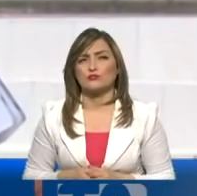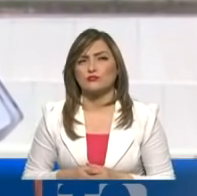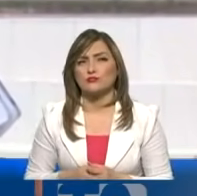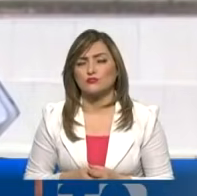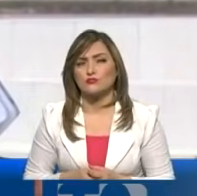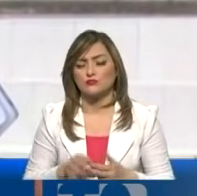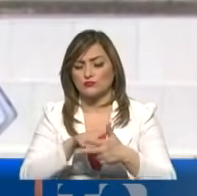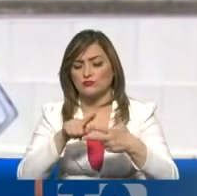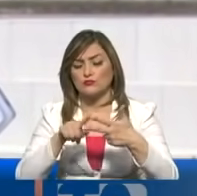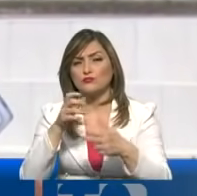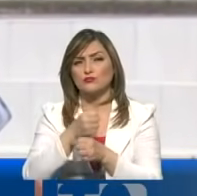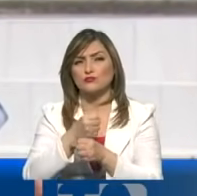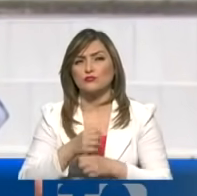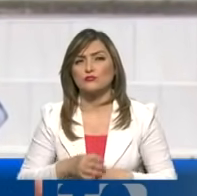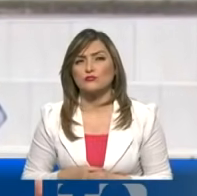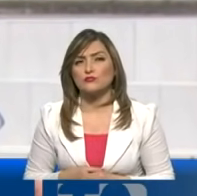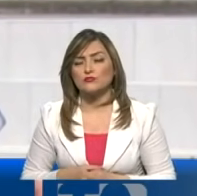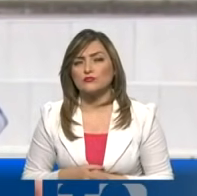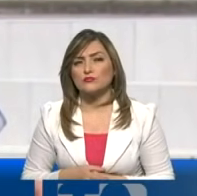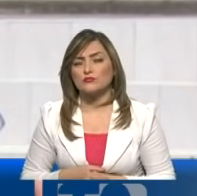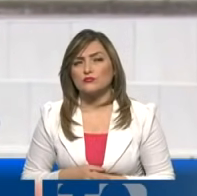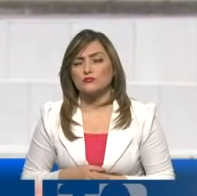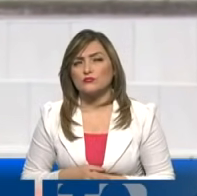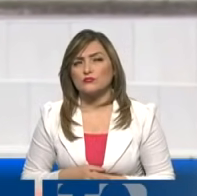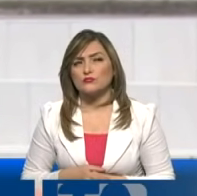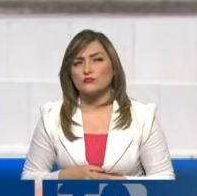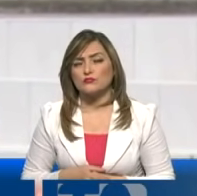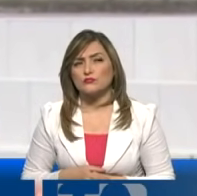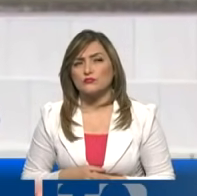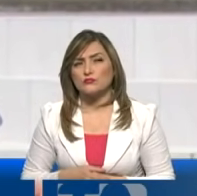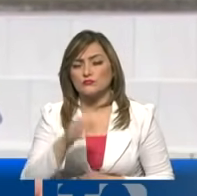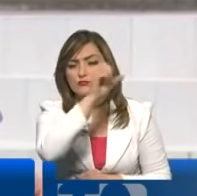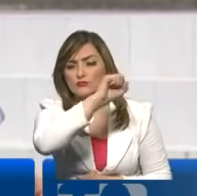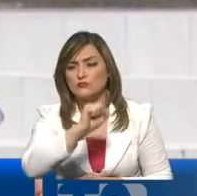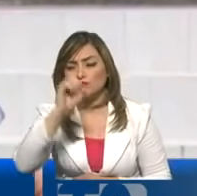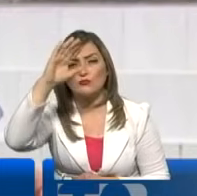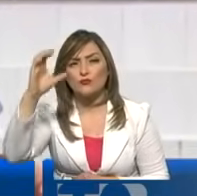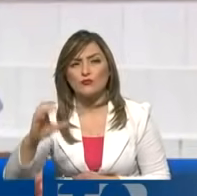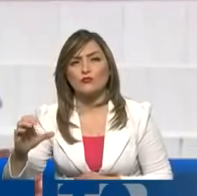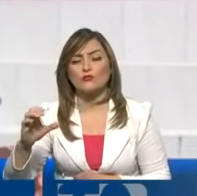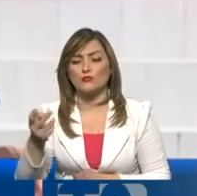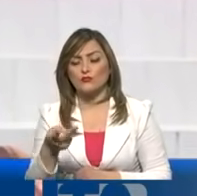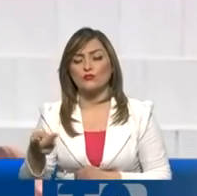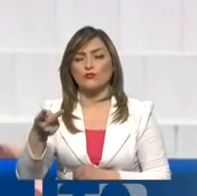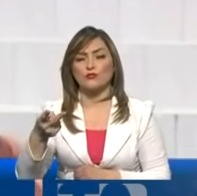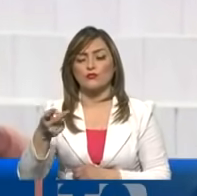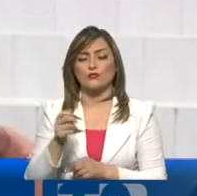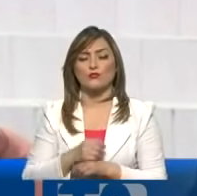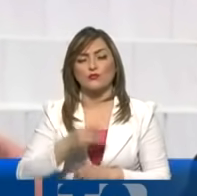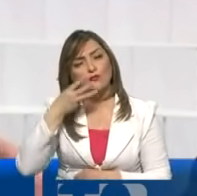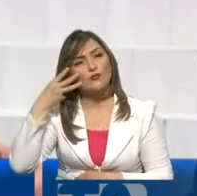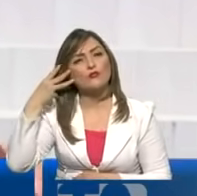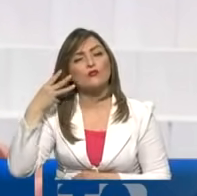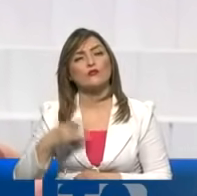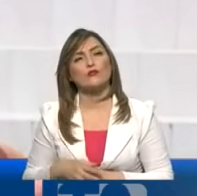bioseguridad a clases en el régimen Sierra y régimen Acosta también, es decir, Sierra, Amazonía y Costa, esto es a nivel